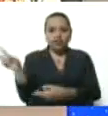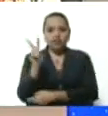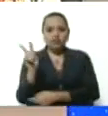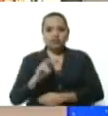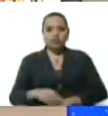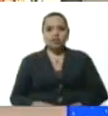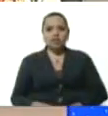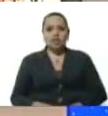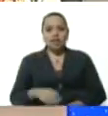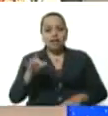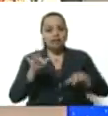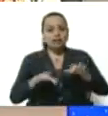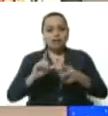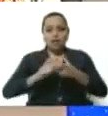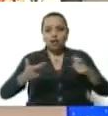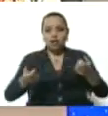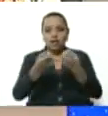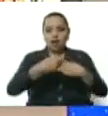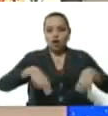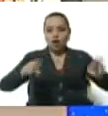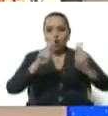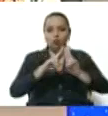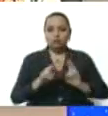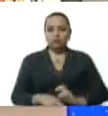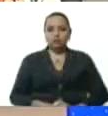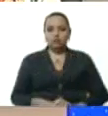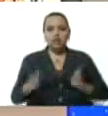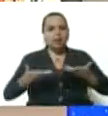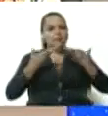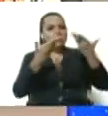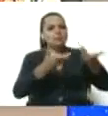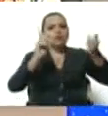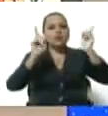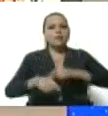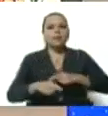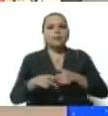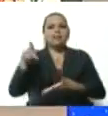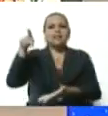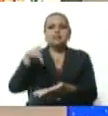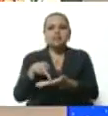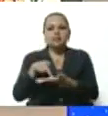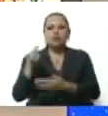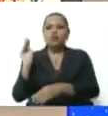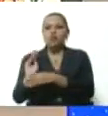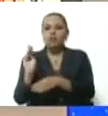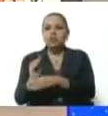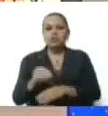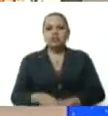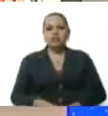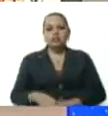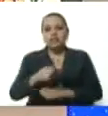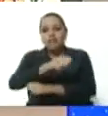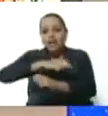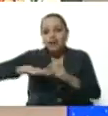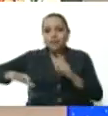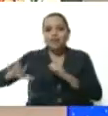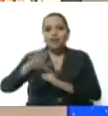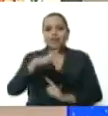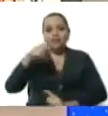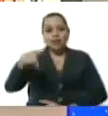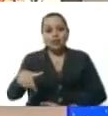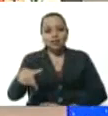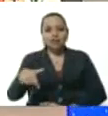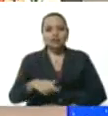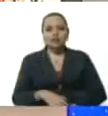ante el secretario general de las Naciones Unidas, donde pedimos además la intervención para la protección del ambiente en este